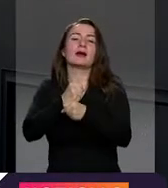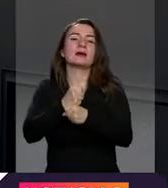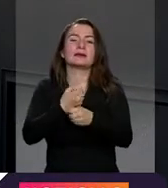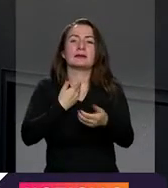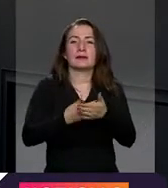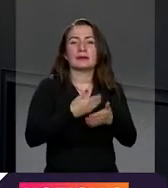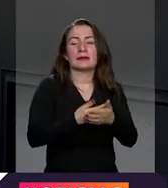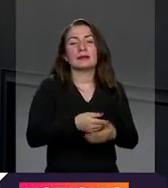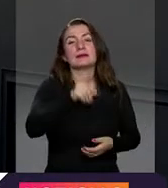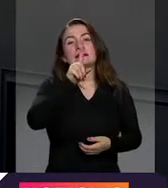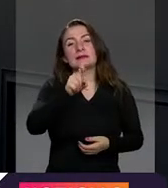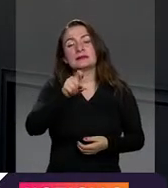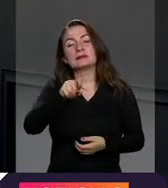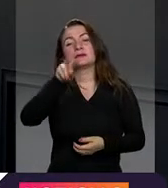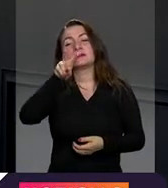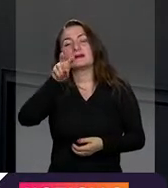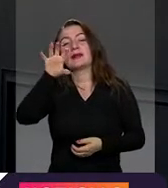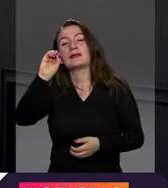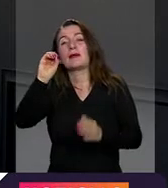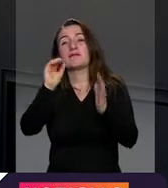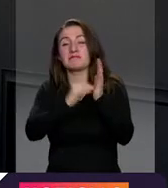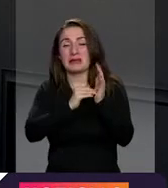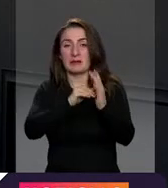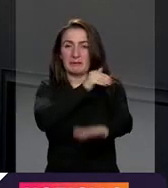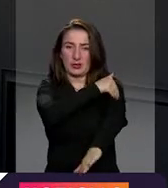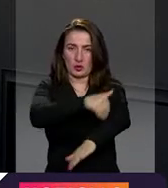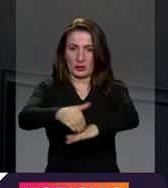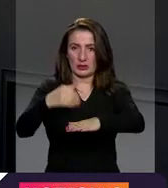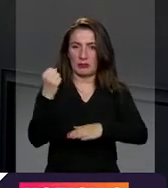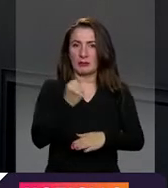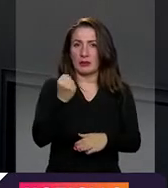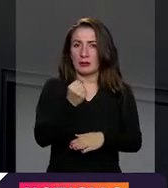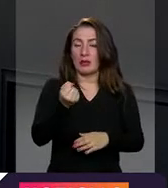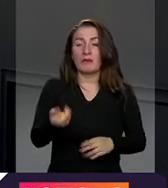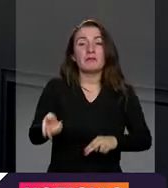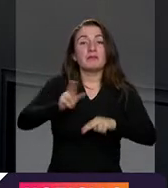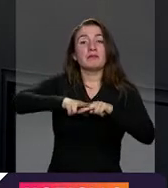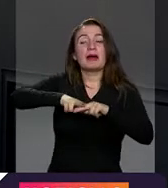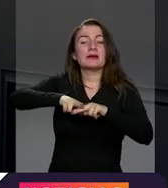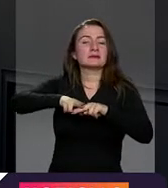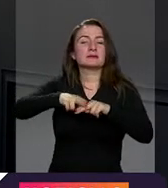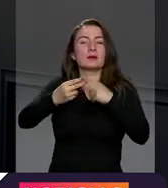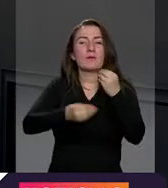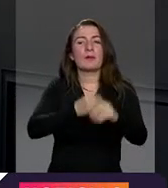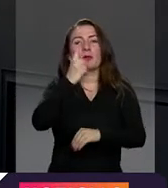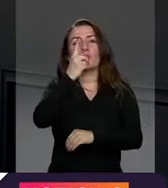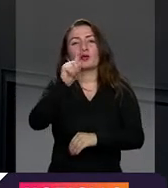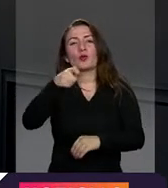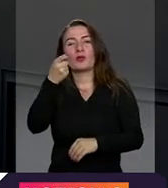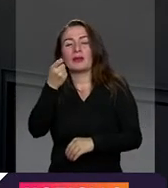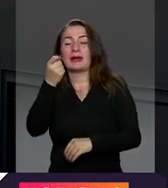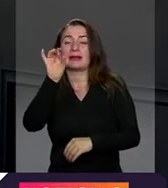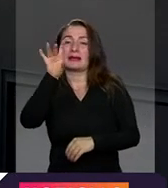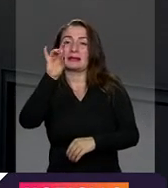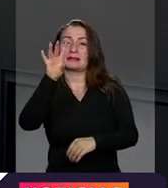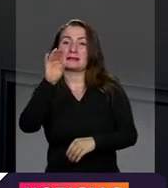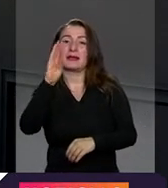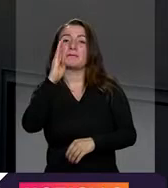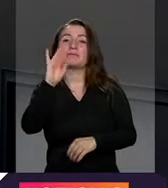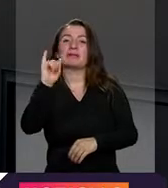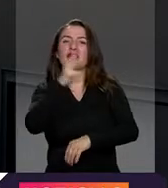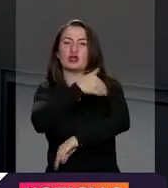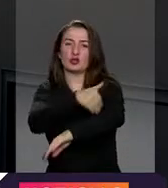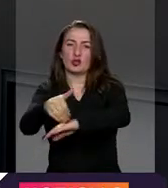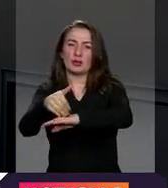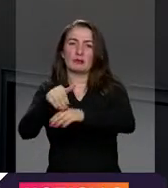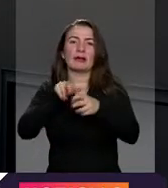de 670 mil millones de pesos, a lo cual la administración le agrega una partida adicional de 1,15 billones para garantizar el